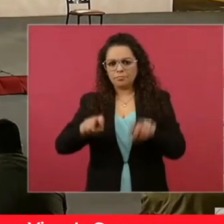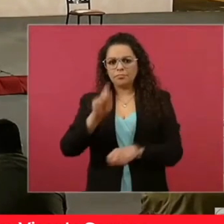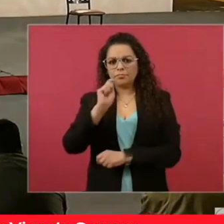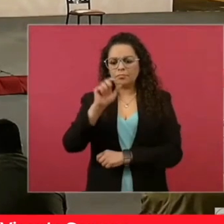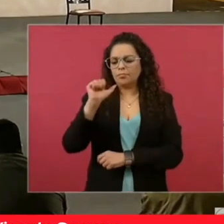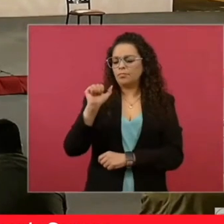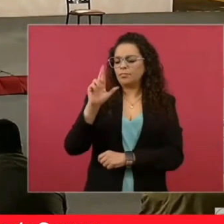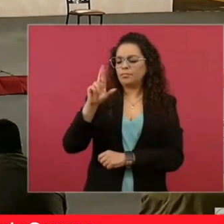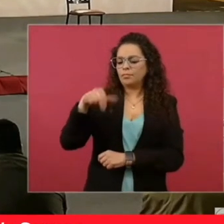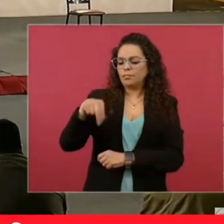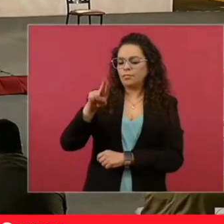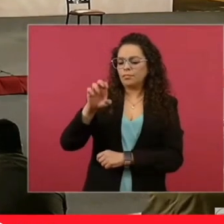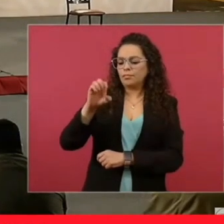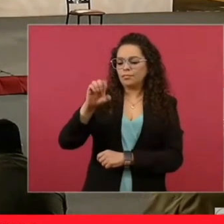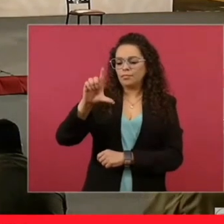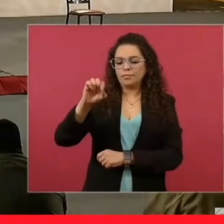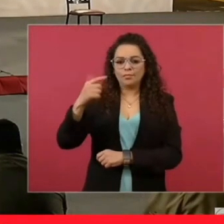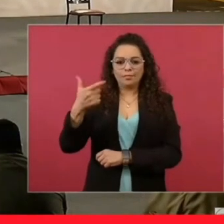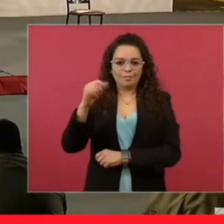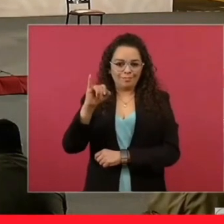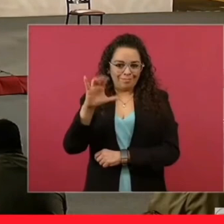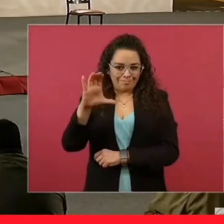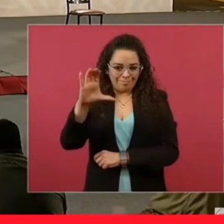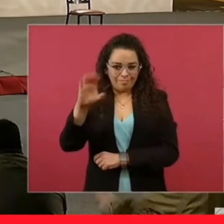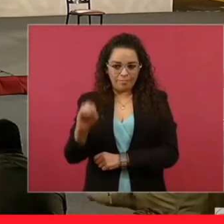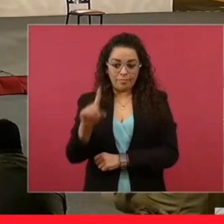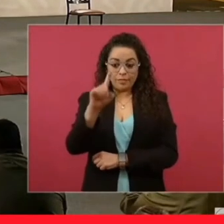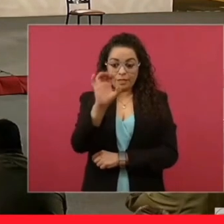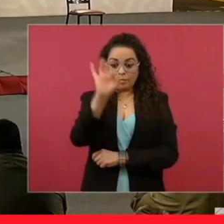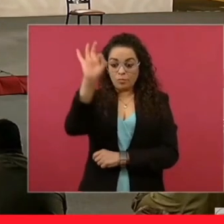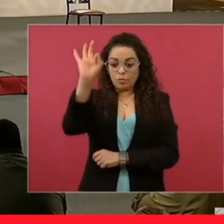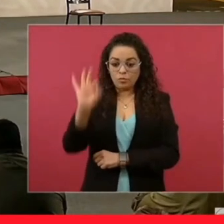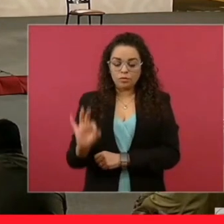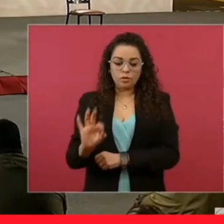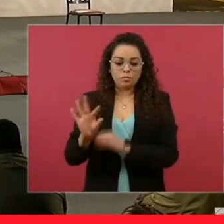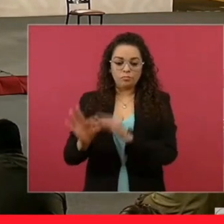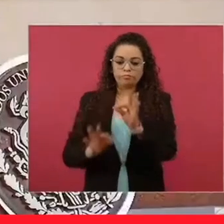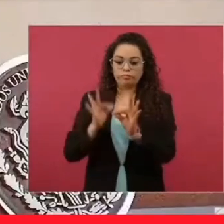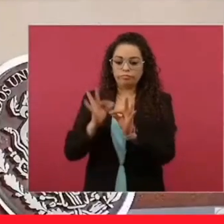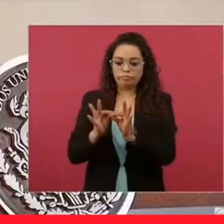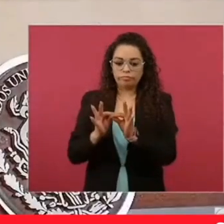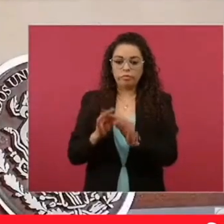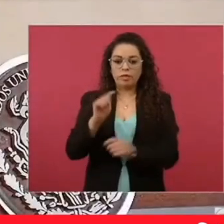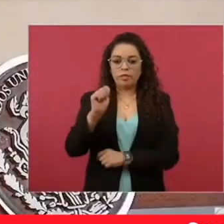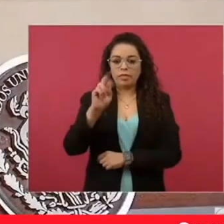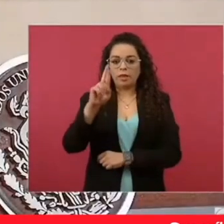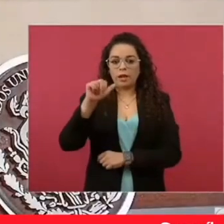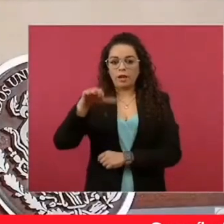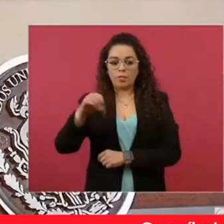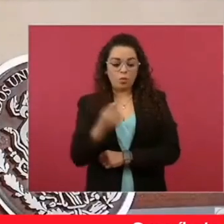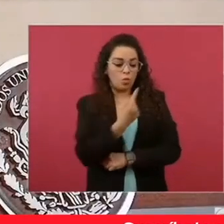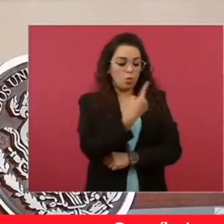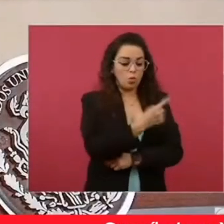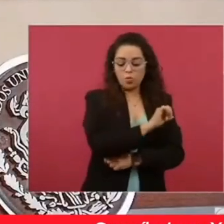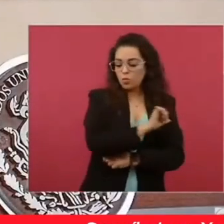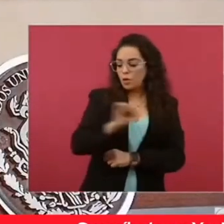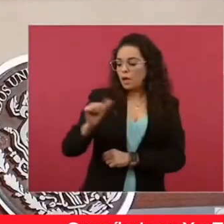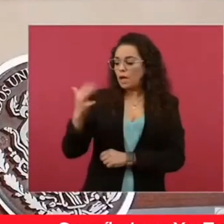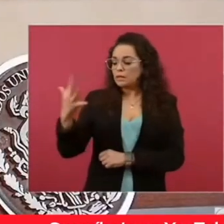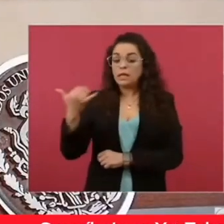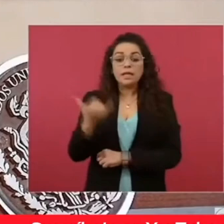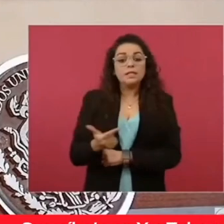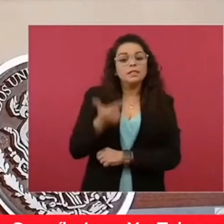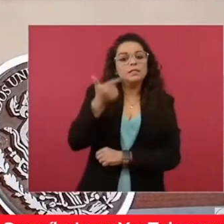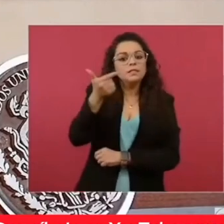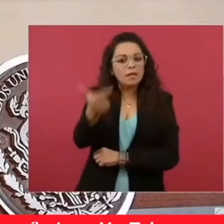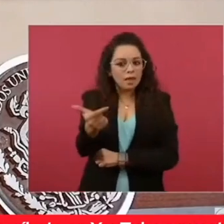vistos buenos de obra al cien por ciento de los tramos uno al cinco y en el siete esto significa